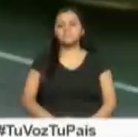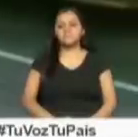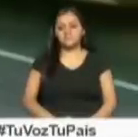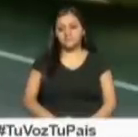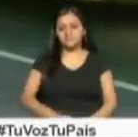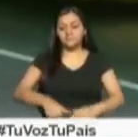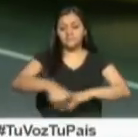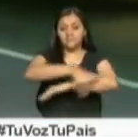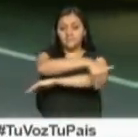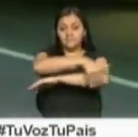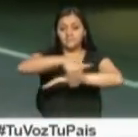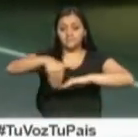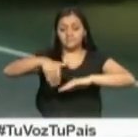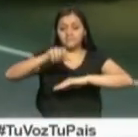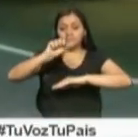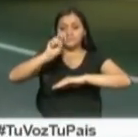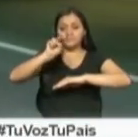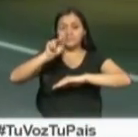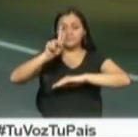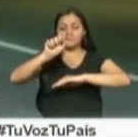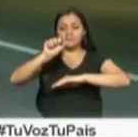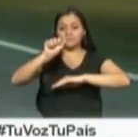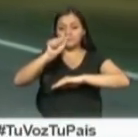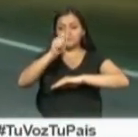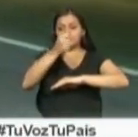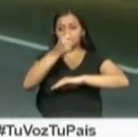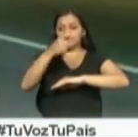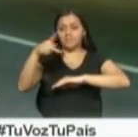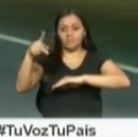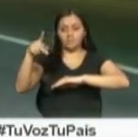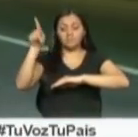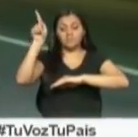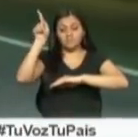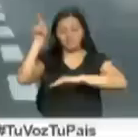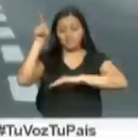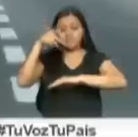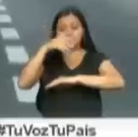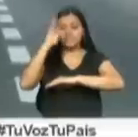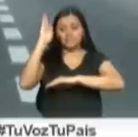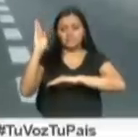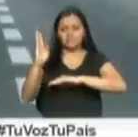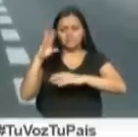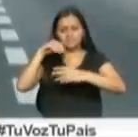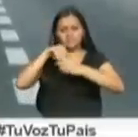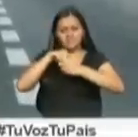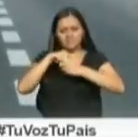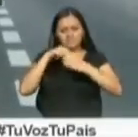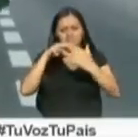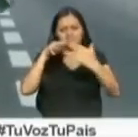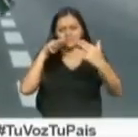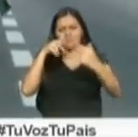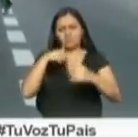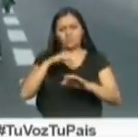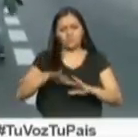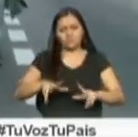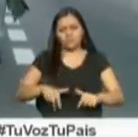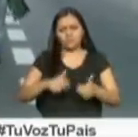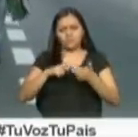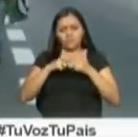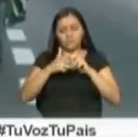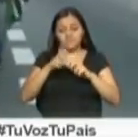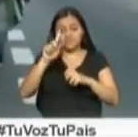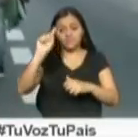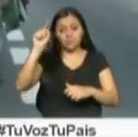La avenida paulista de Sao Paulo se llenó el miércoles de manifestantes que protestaron contra la corrupción en Brasil. Los inconformes denunciaron